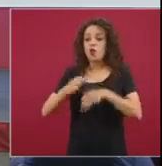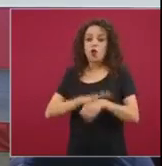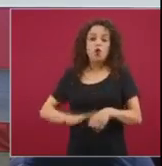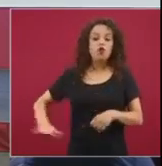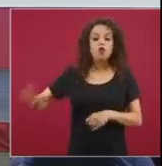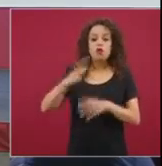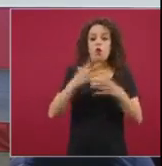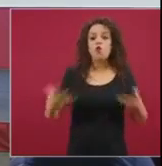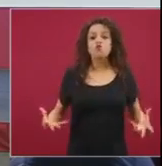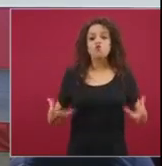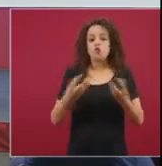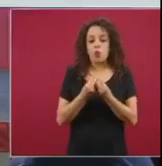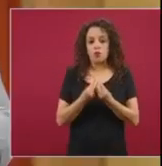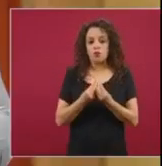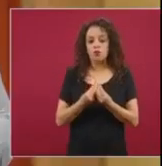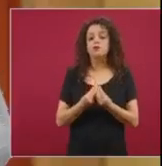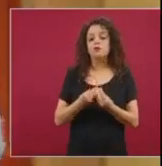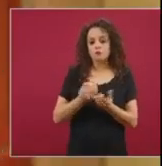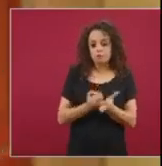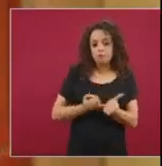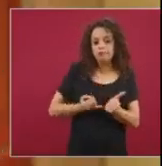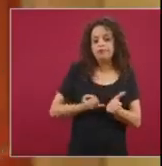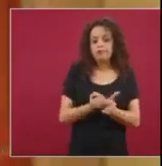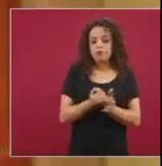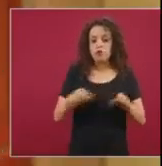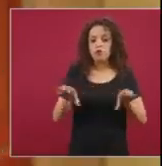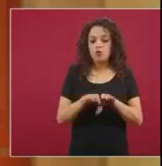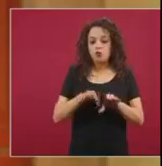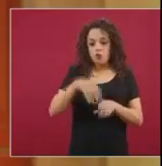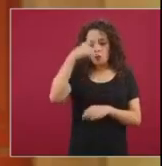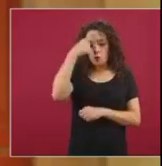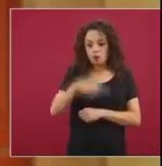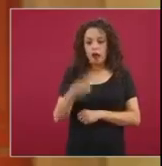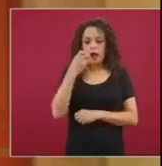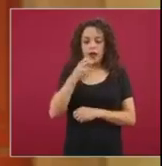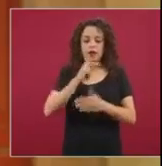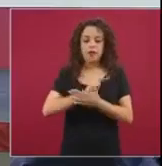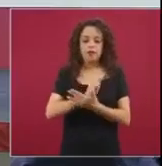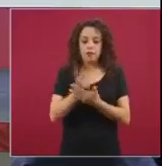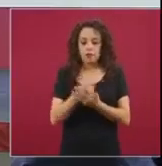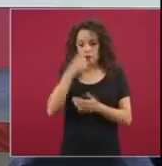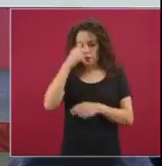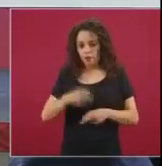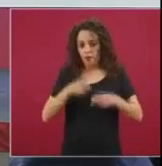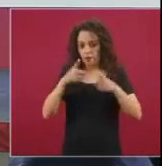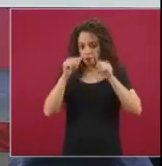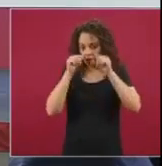tomen decisiones junto con nosotros en el quehacer de estos programas. ¿Me das la siguiente, por favor?